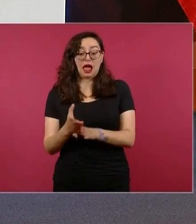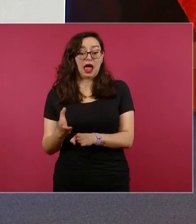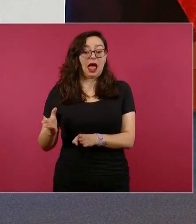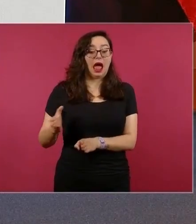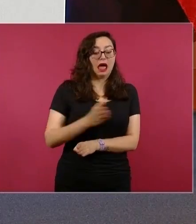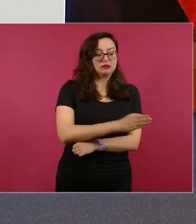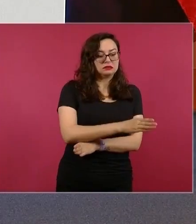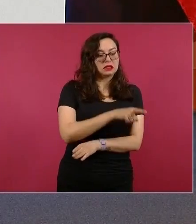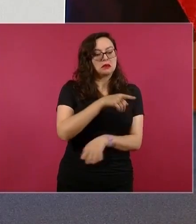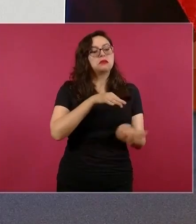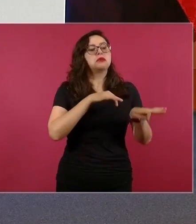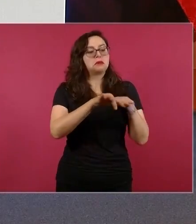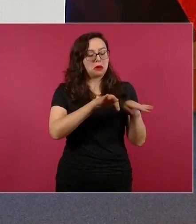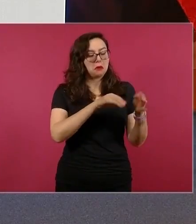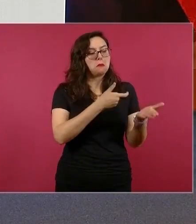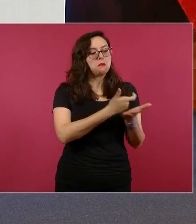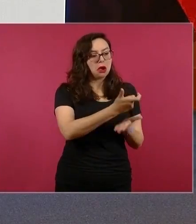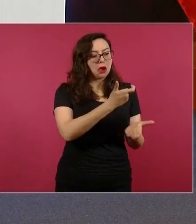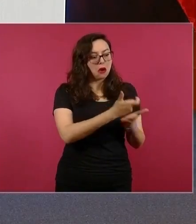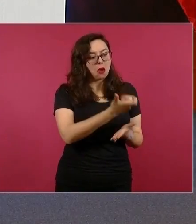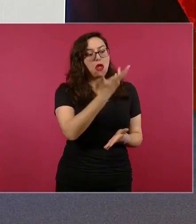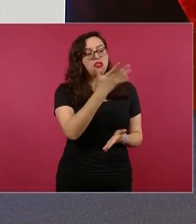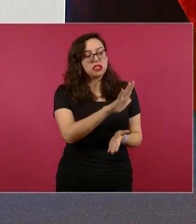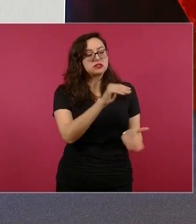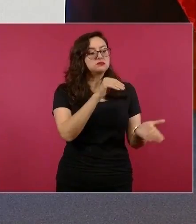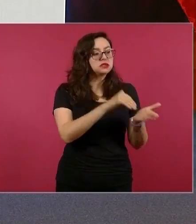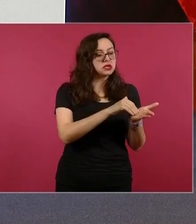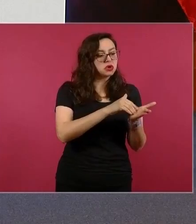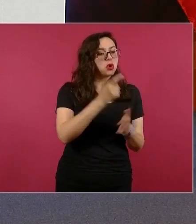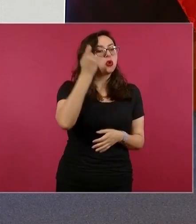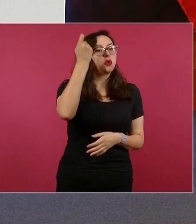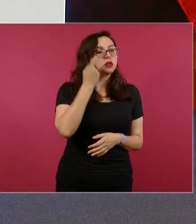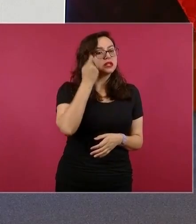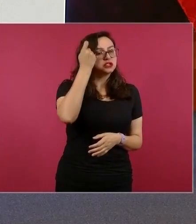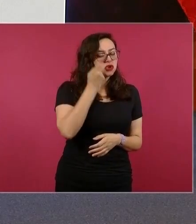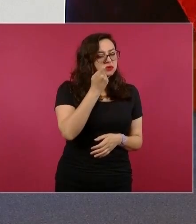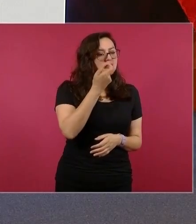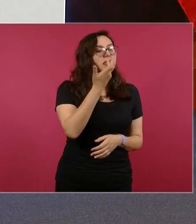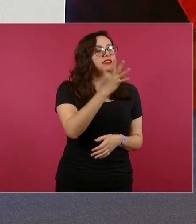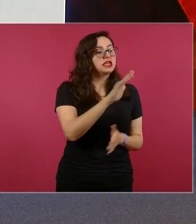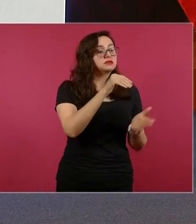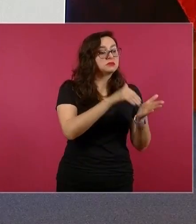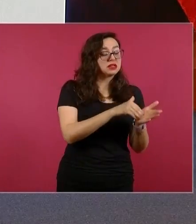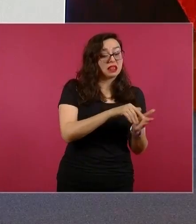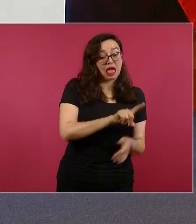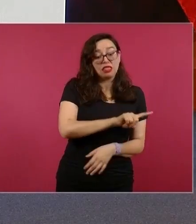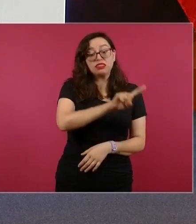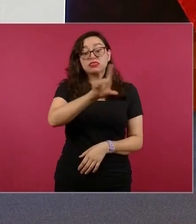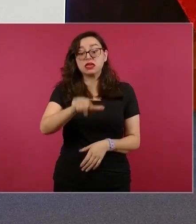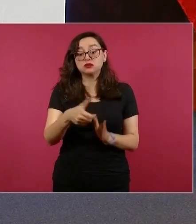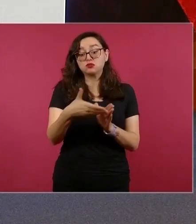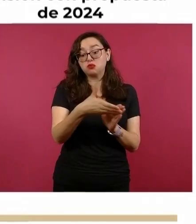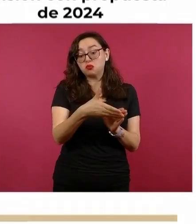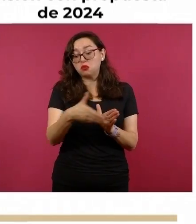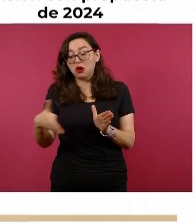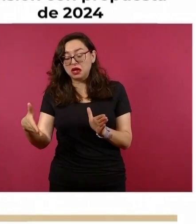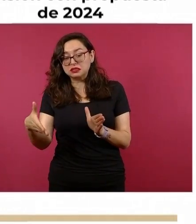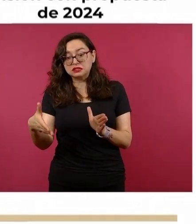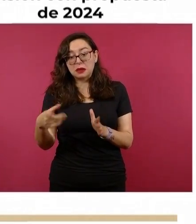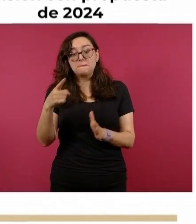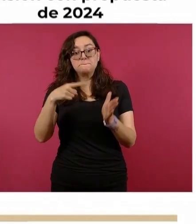del 97 y del 2007 se empezaron a jubilar con 2,700. Vino la reforma del